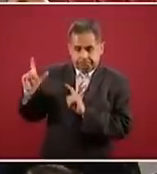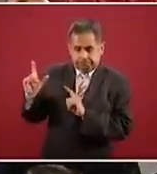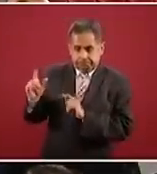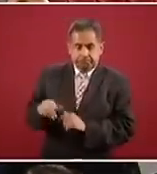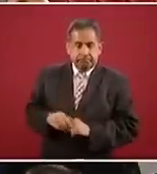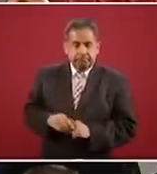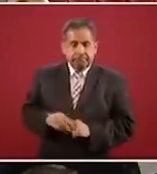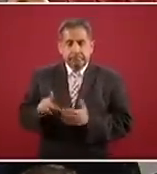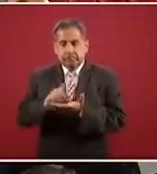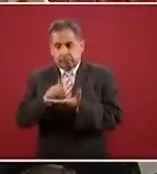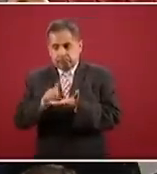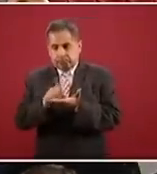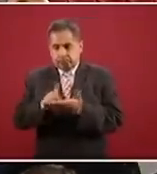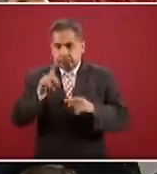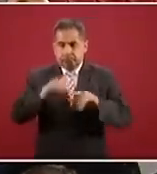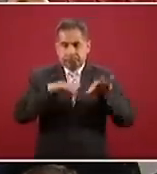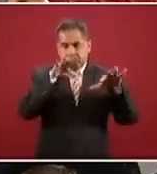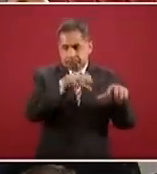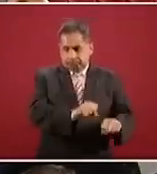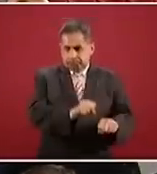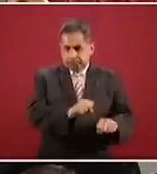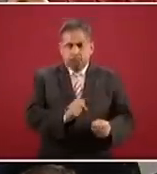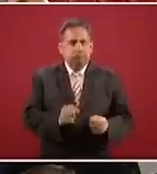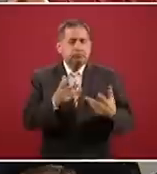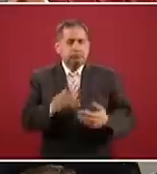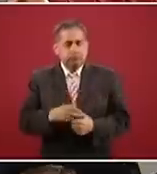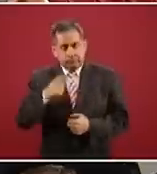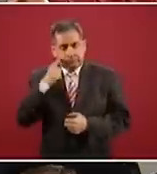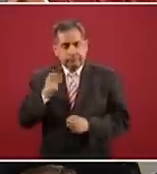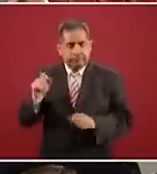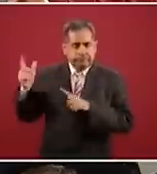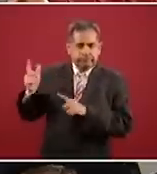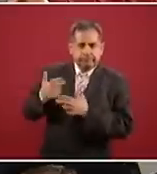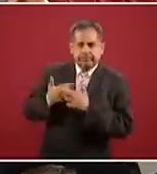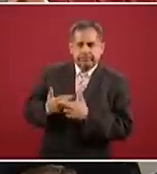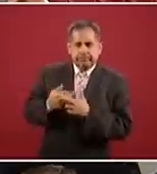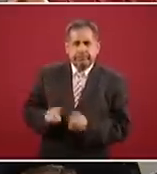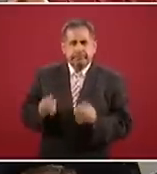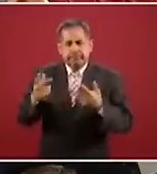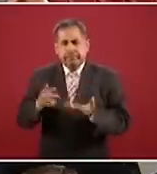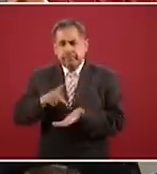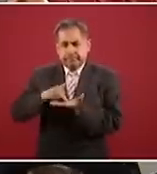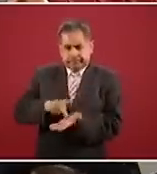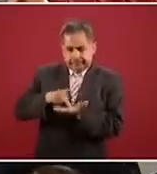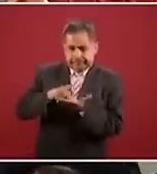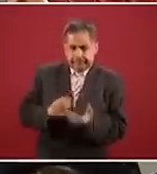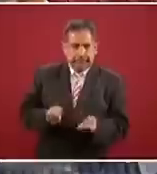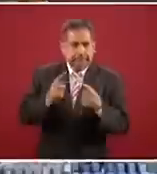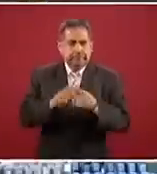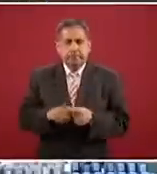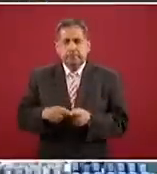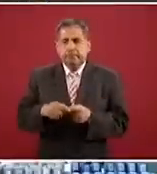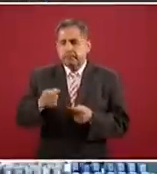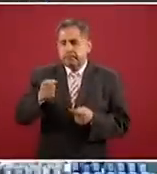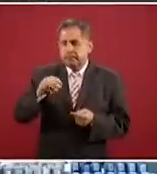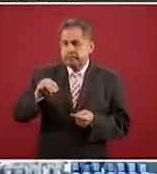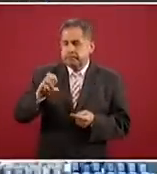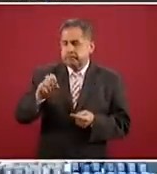La droga que hemos asegurado, aquí ustedes pueden ver en la lámina las cantidades en kilogramos,